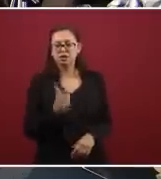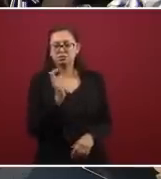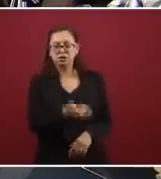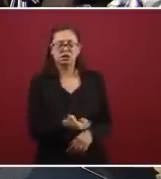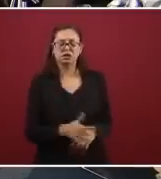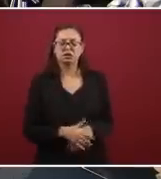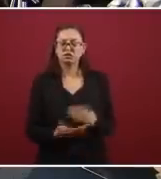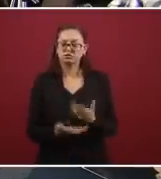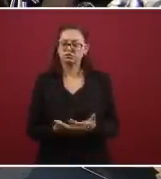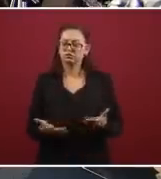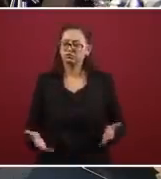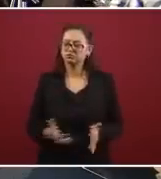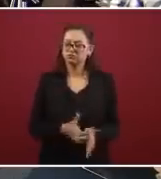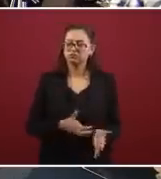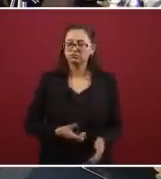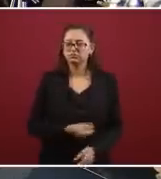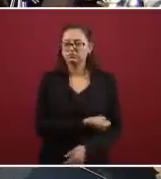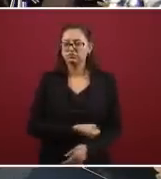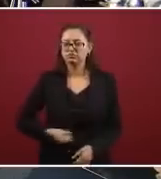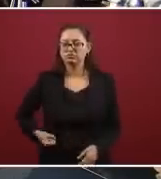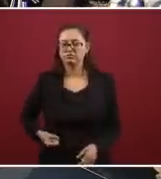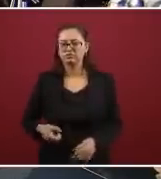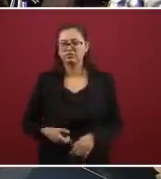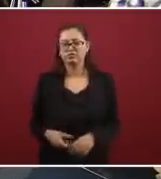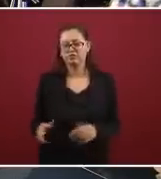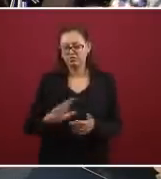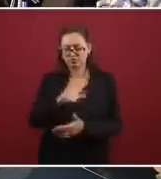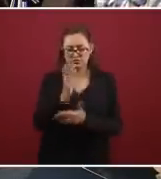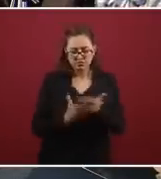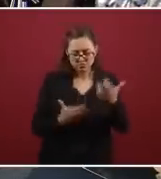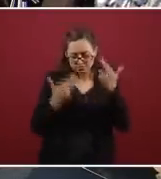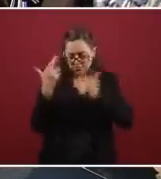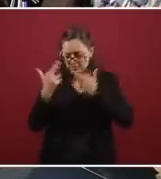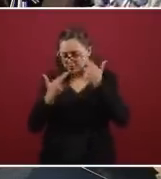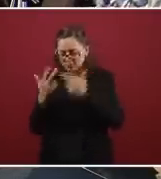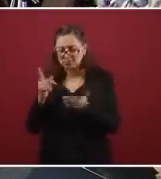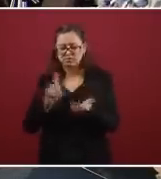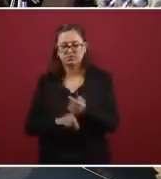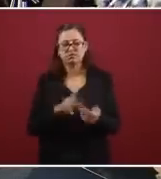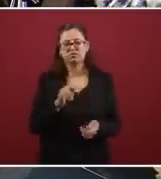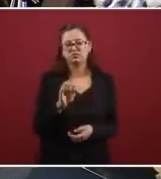en la revisión del contrato colectivo en Pemex?